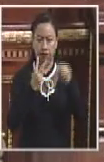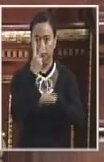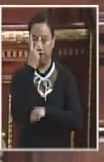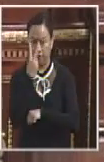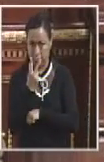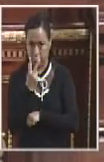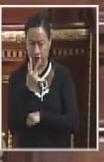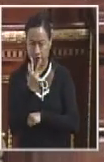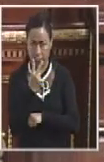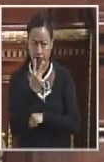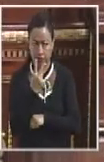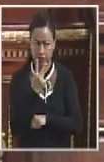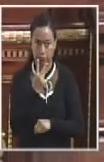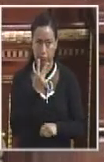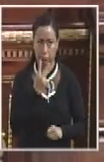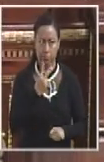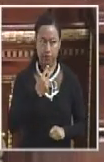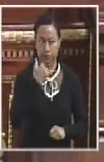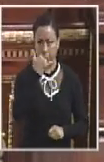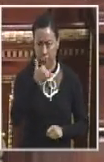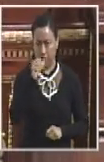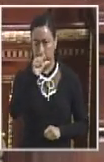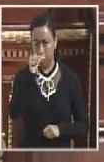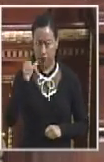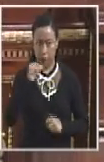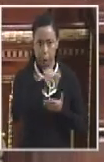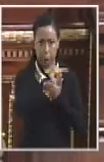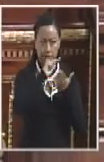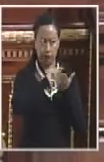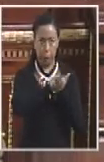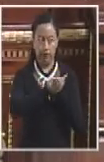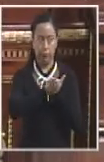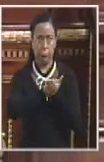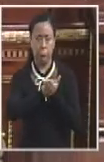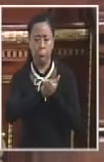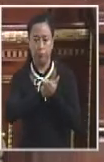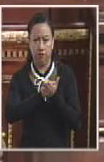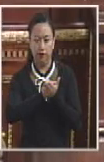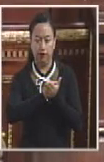2 y 11 de la Ley